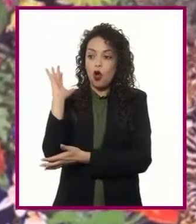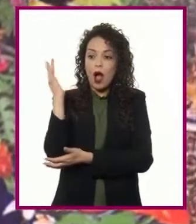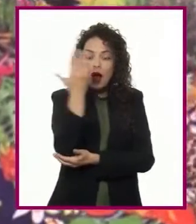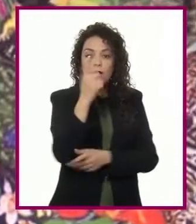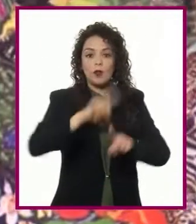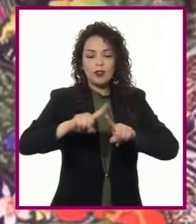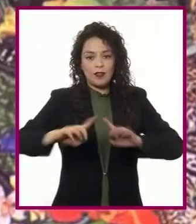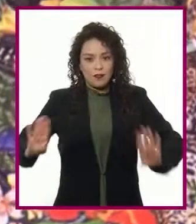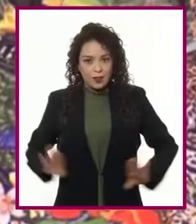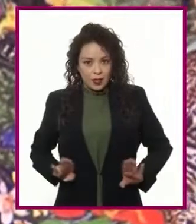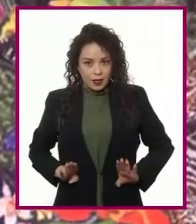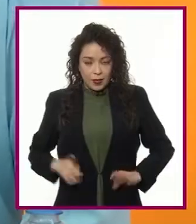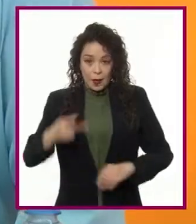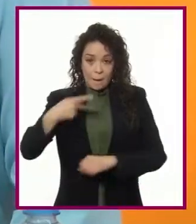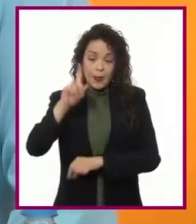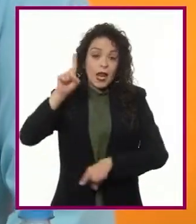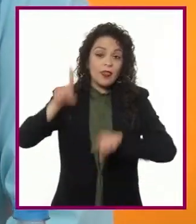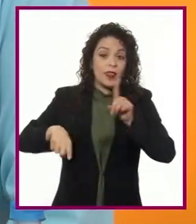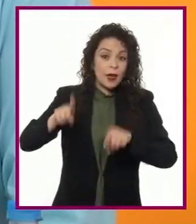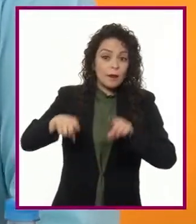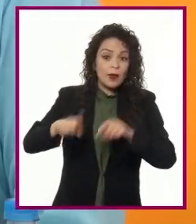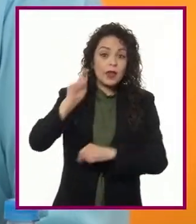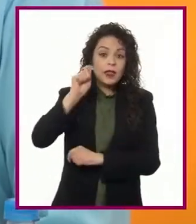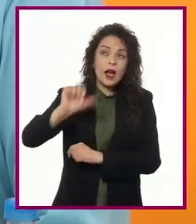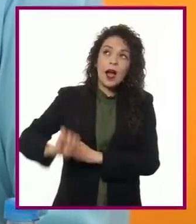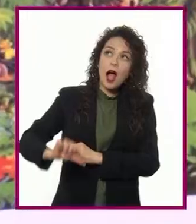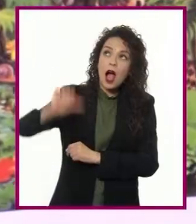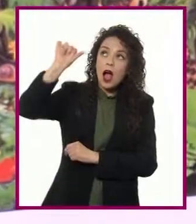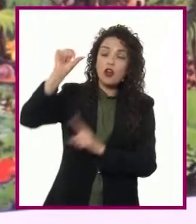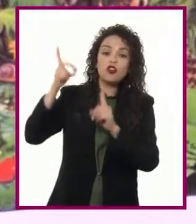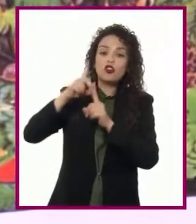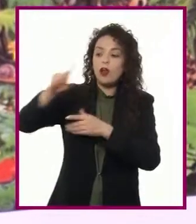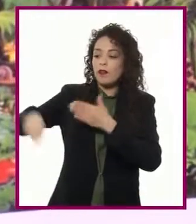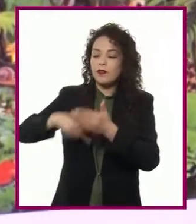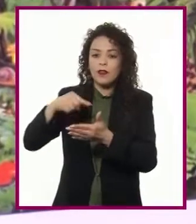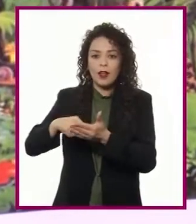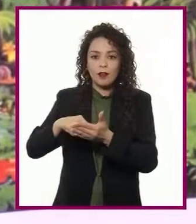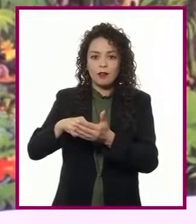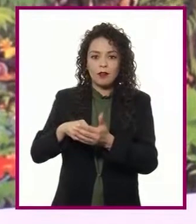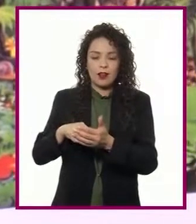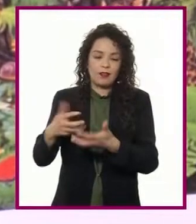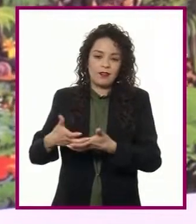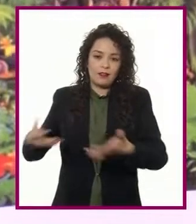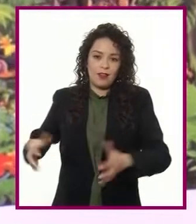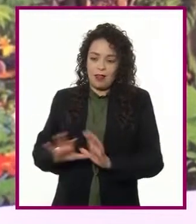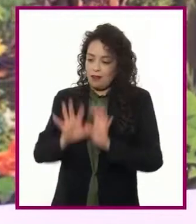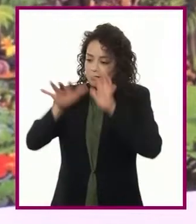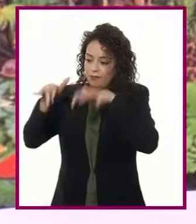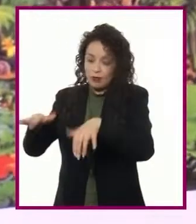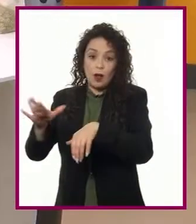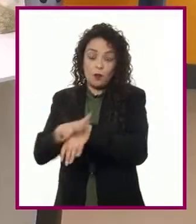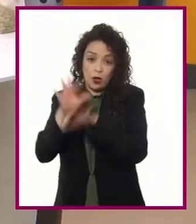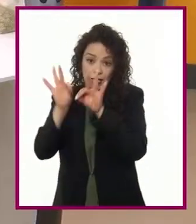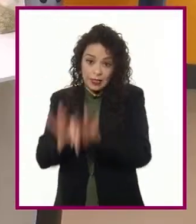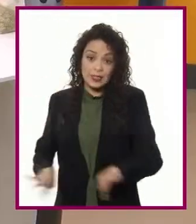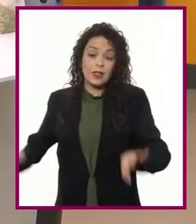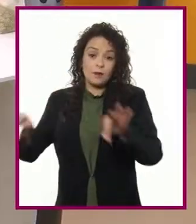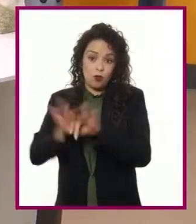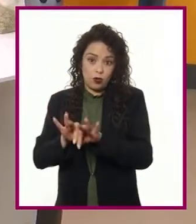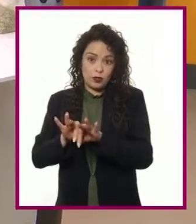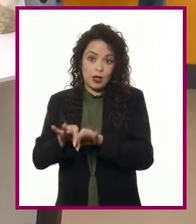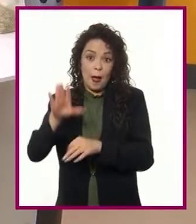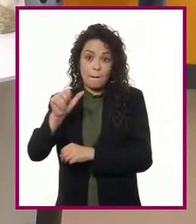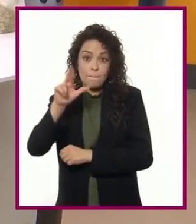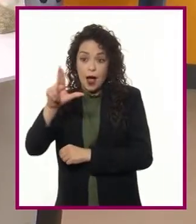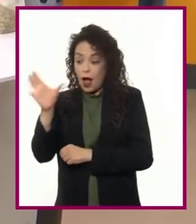pero ellas están condicionadas de acuerdo a la altitud en la que se encuentran, porque el nivel del mar es importante y determina